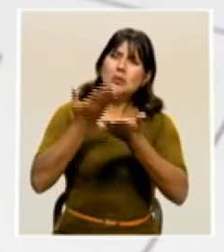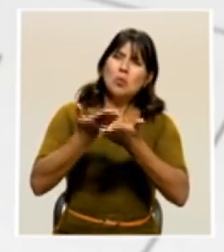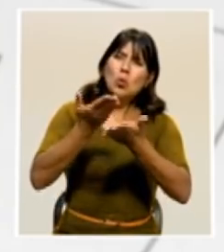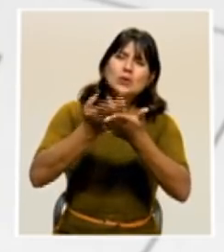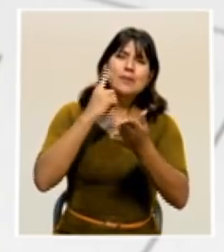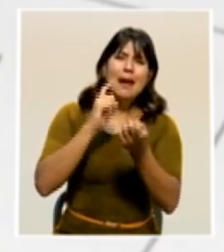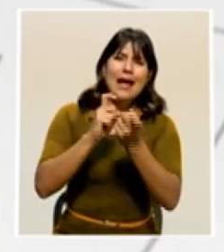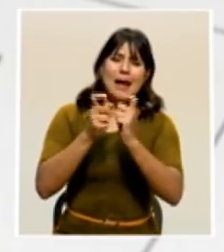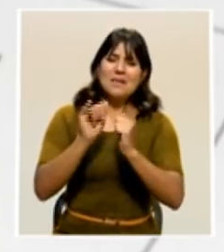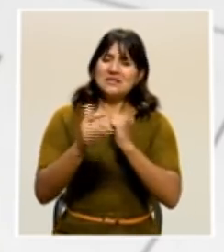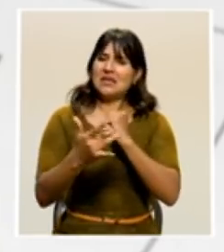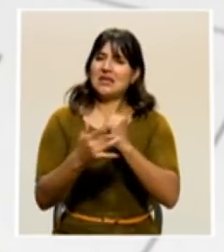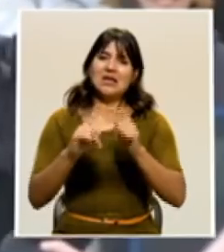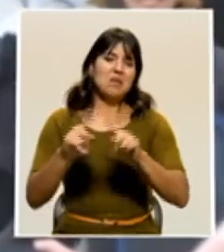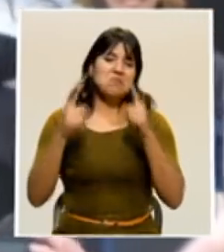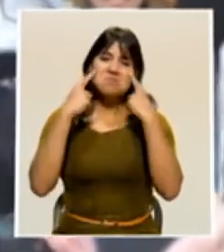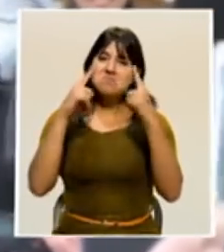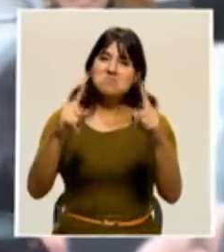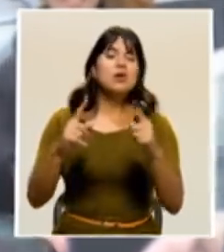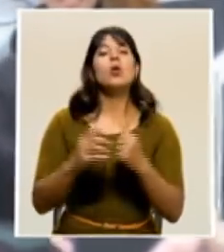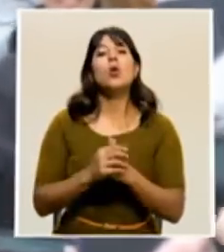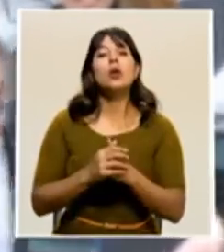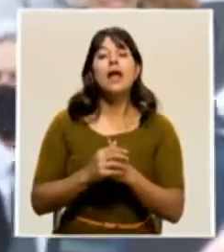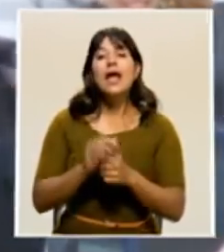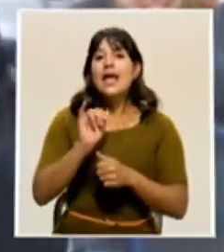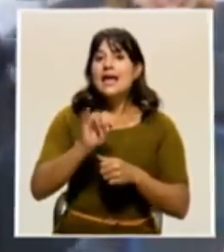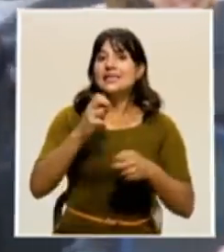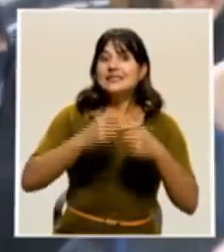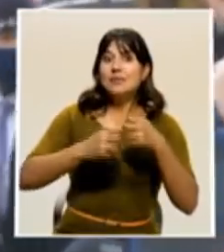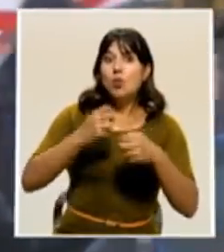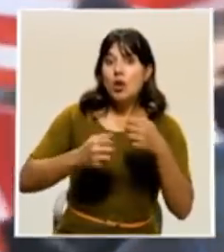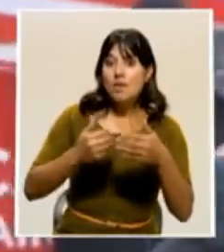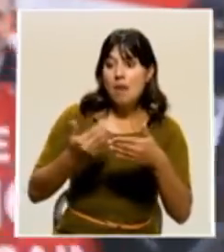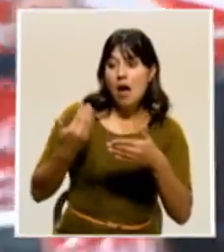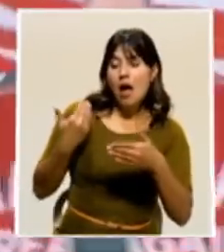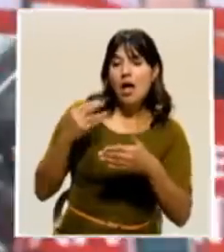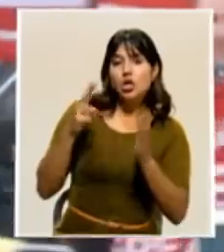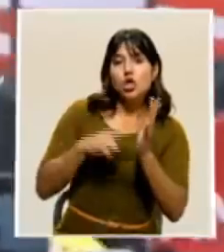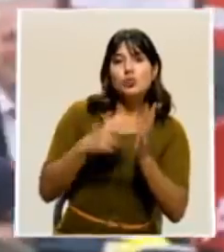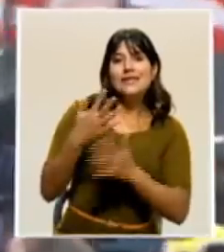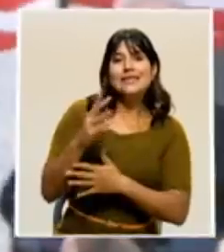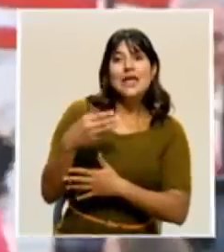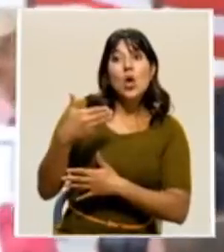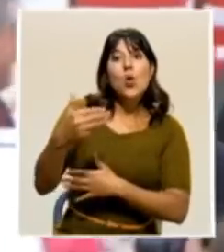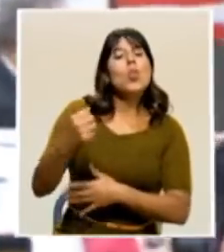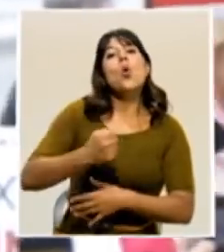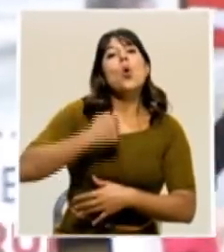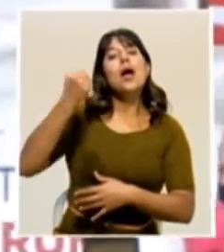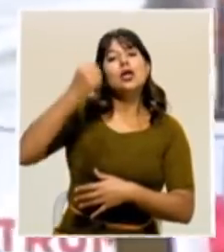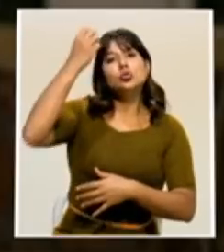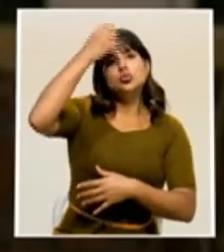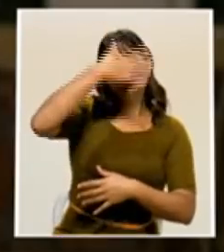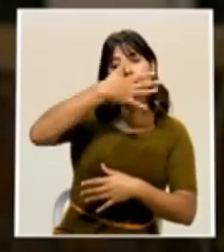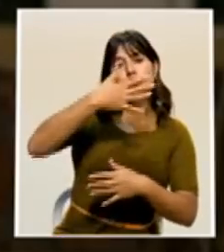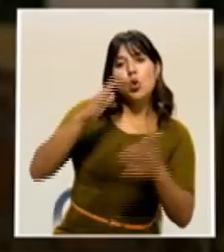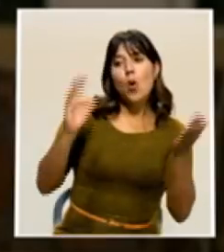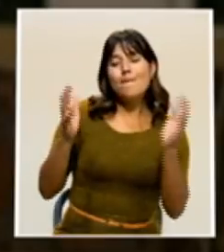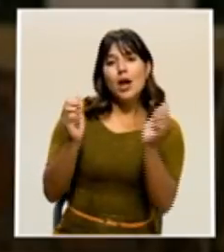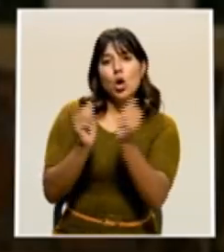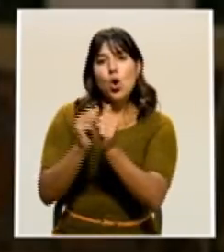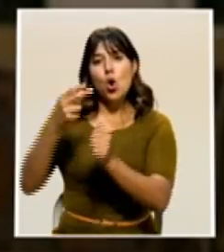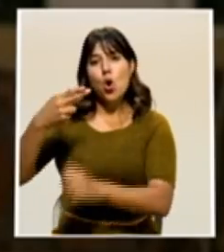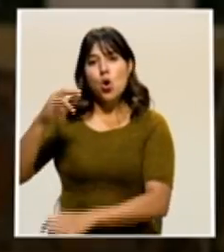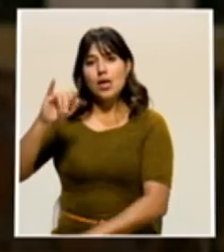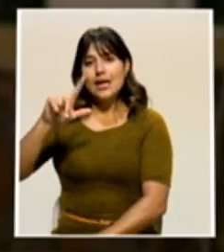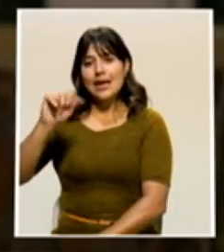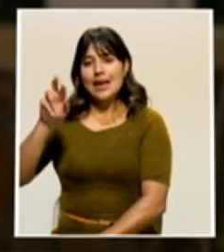modificarlo, pero sin éxito. La polémica se reavivó en 2016 con la victoria de Donald Trump sobre Hillary Clinton. La